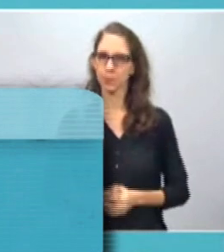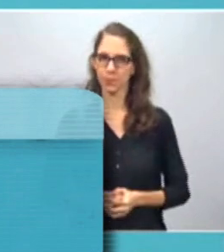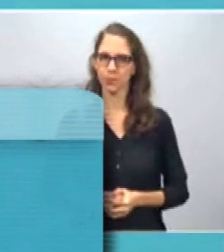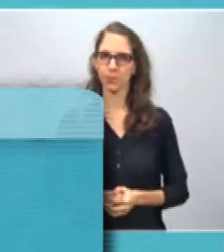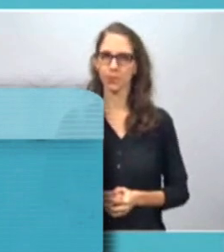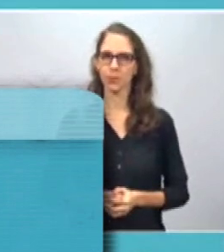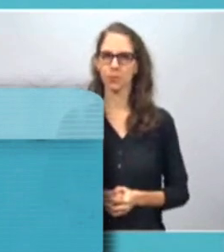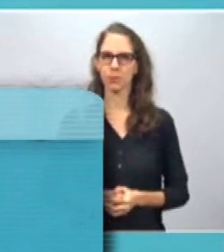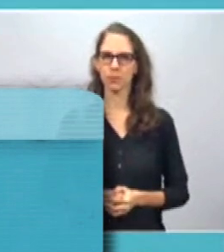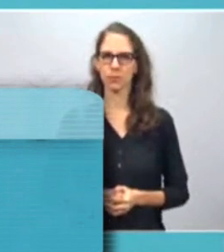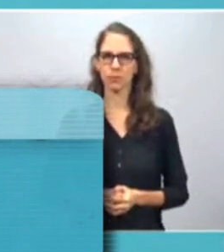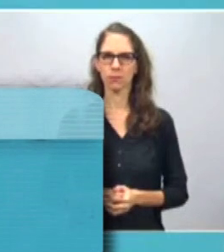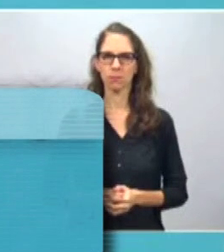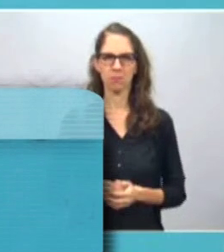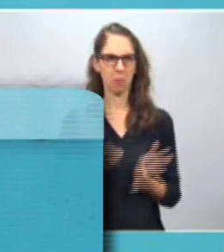Sí, hay un viento.